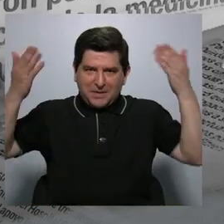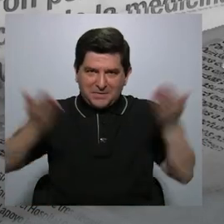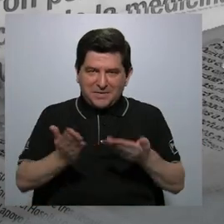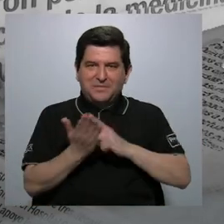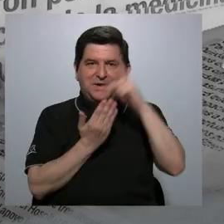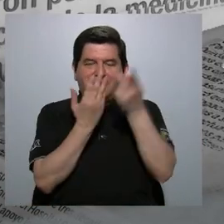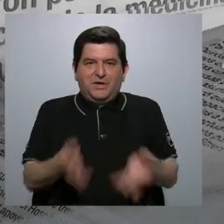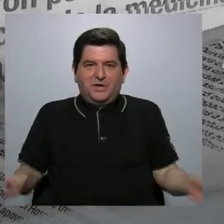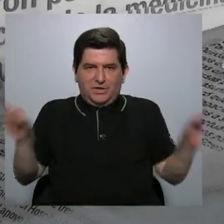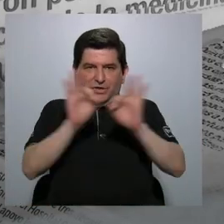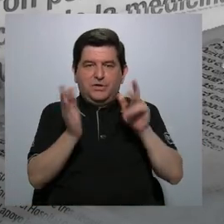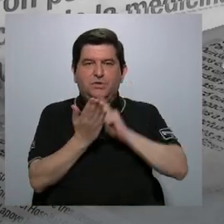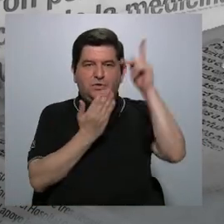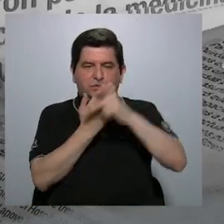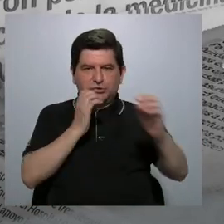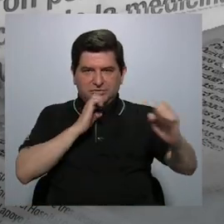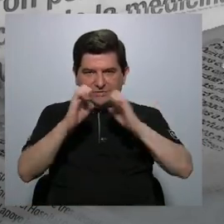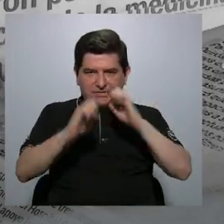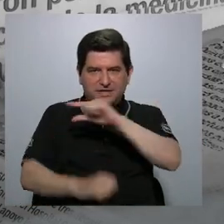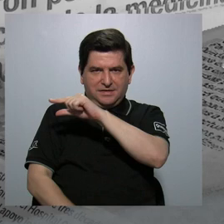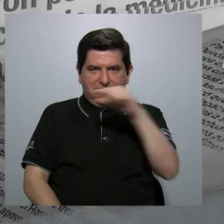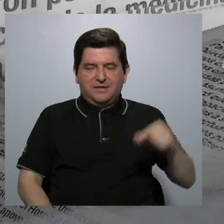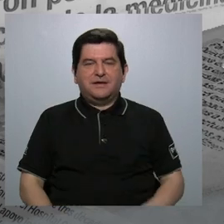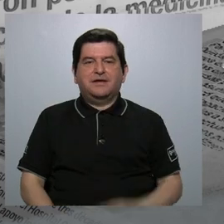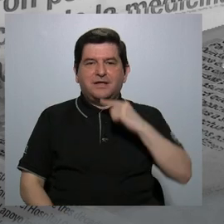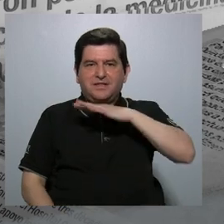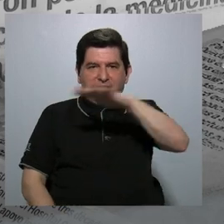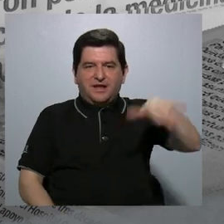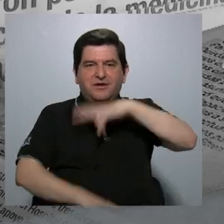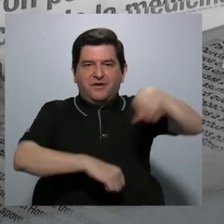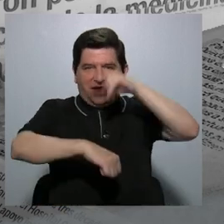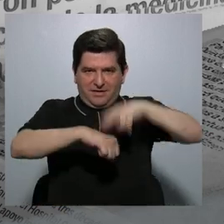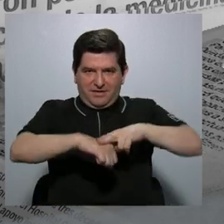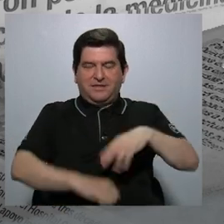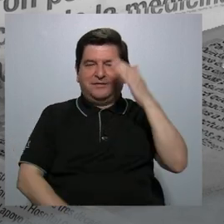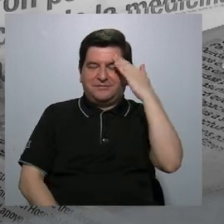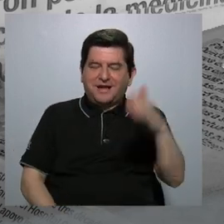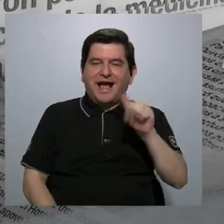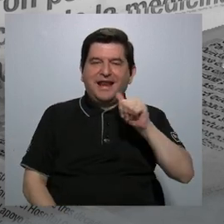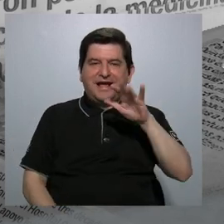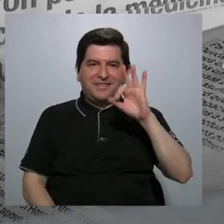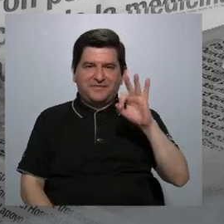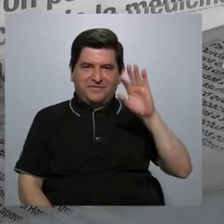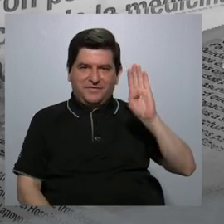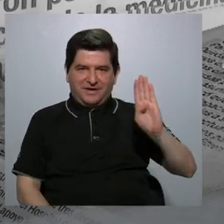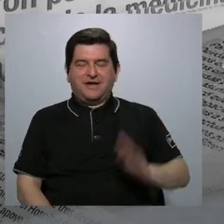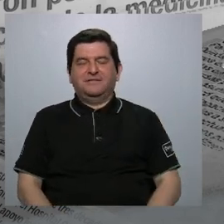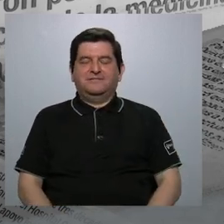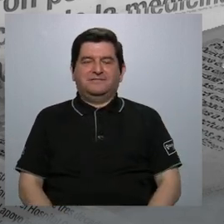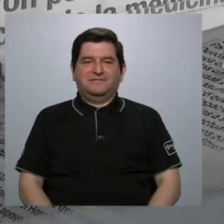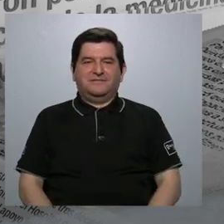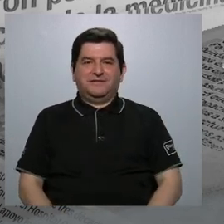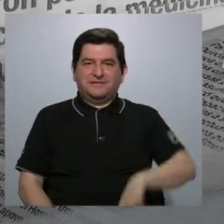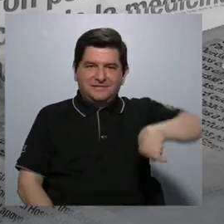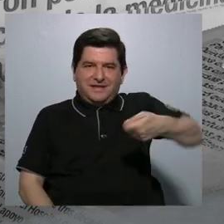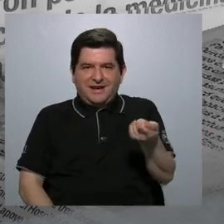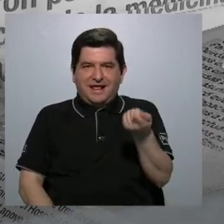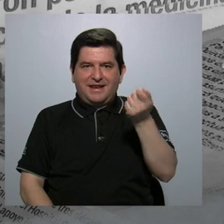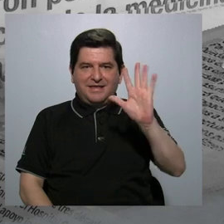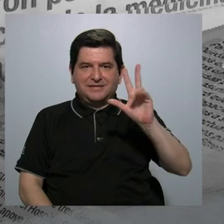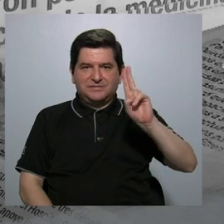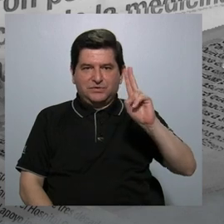Bienvenidos a Lo que Importa, un programa de entrevista semanal sobre la realidad nacional. Les saluda Alejandra Fernández Bonilla del Canal